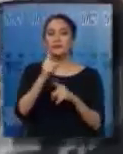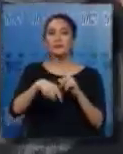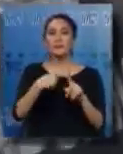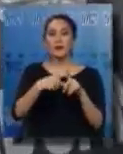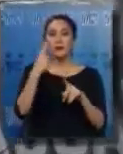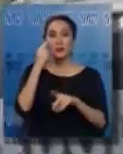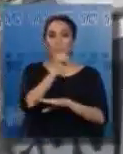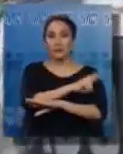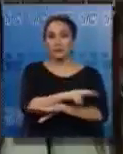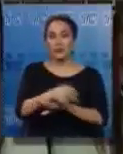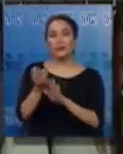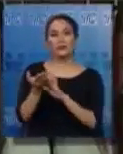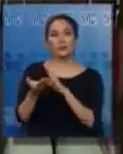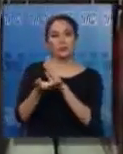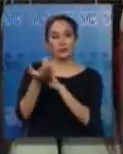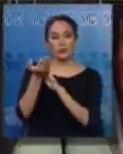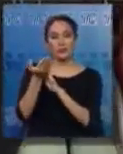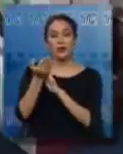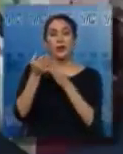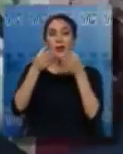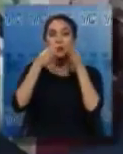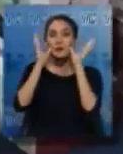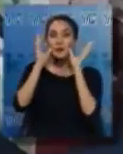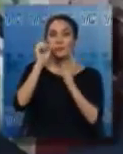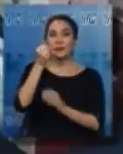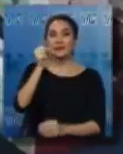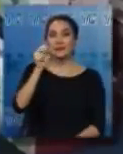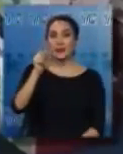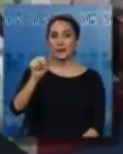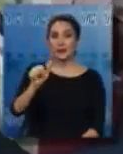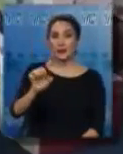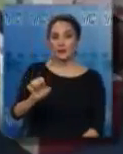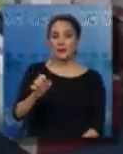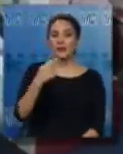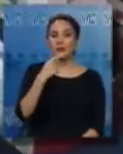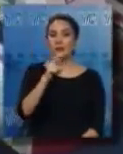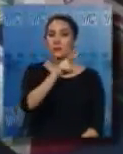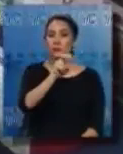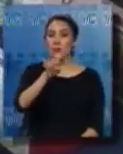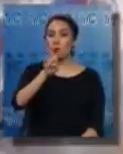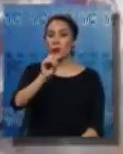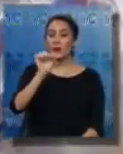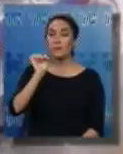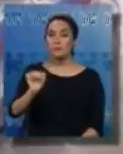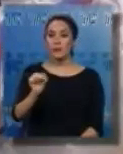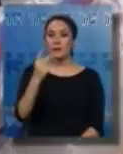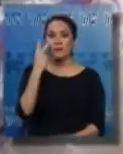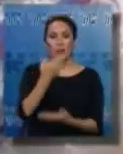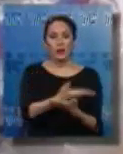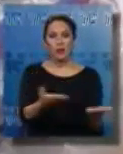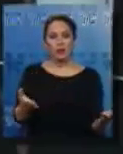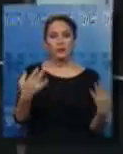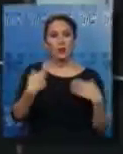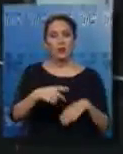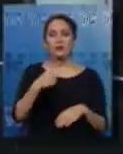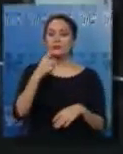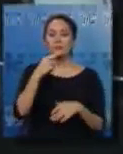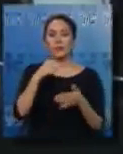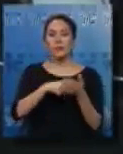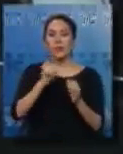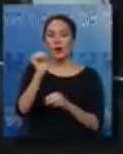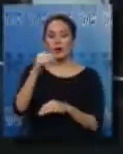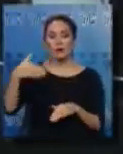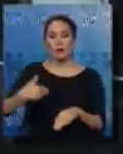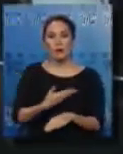se incrementaron. En el mes de diciembre, el SENAE informó del decomiso de $240,000 en mercancías que pretendía ingresar al